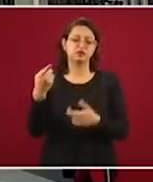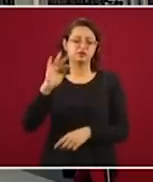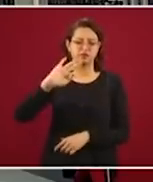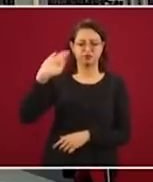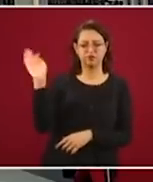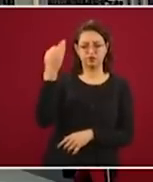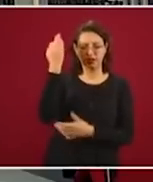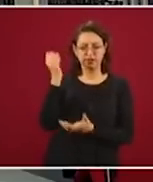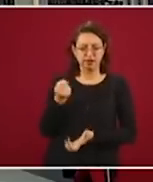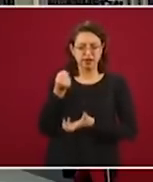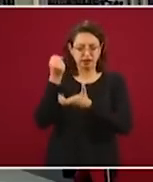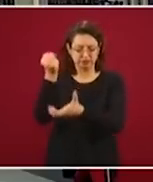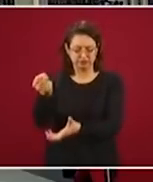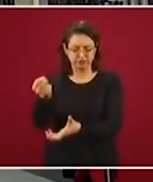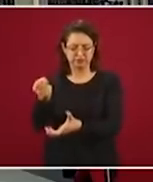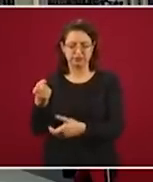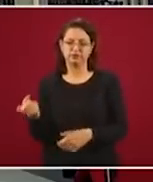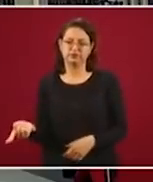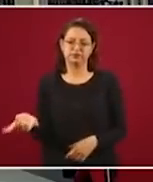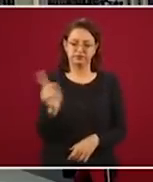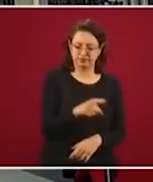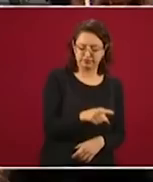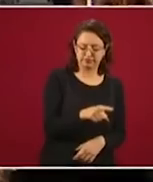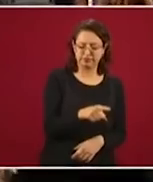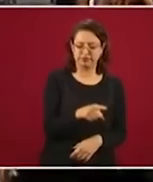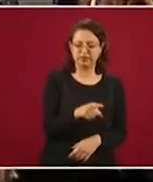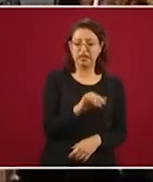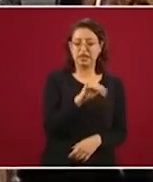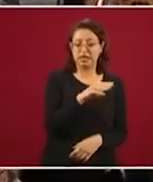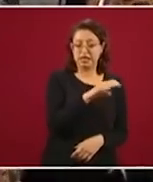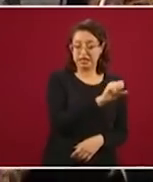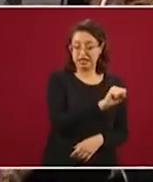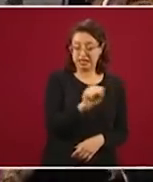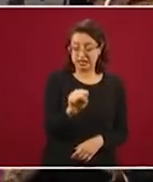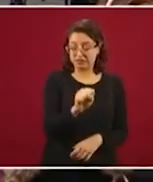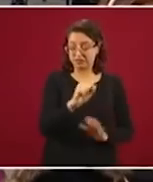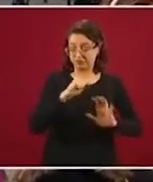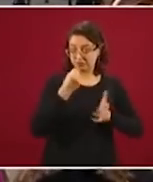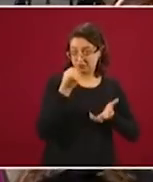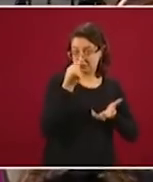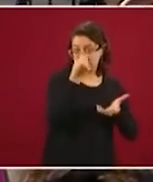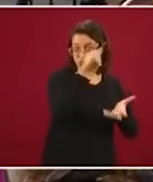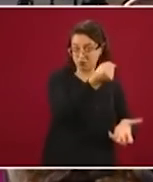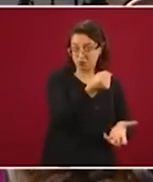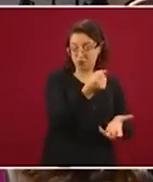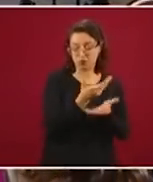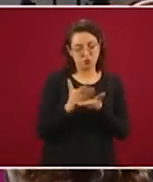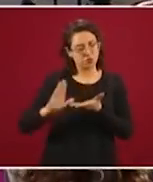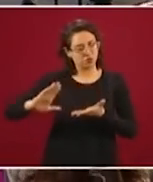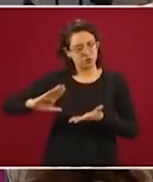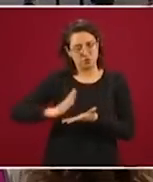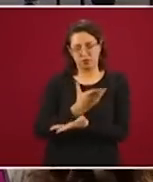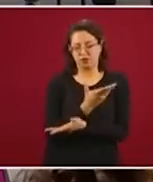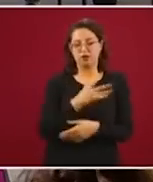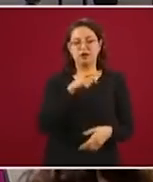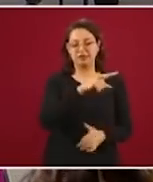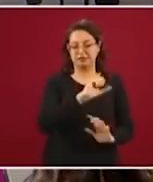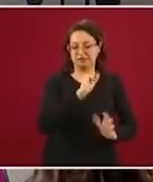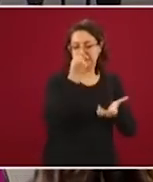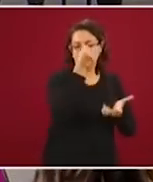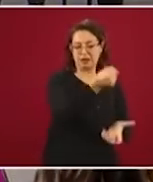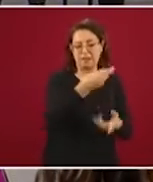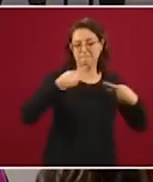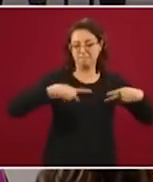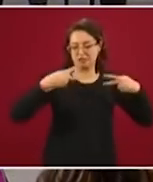Federación, no es parte del presupuesto del Seguro Social fondeado en las cuotas de los obreros y de